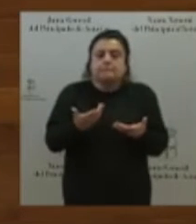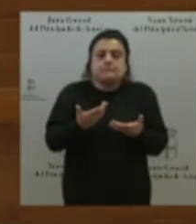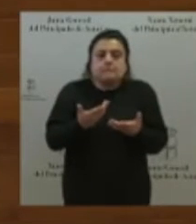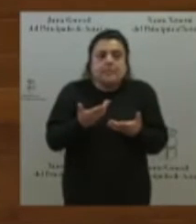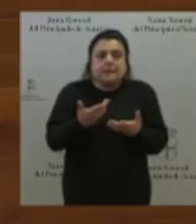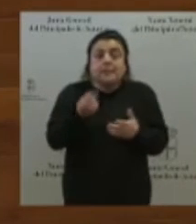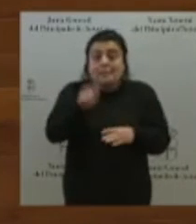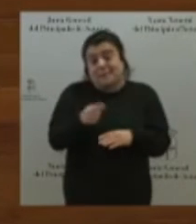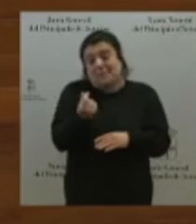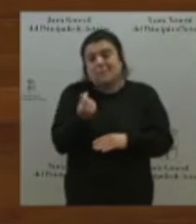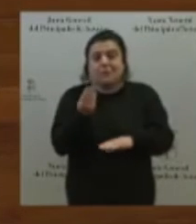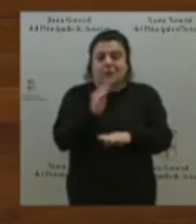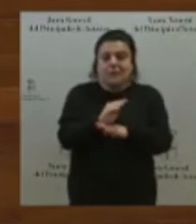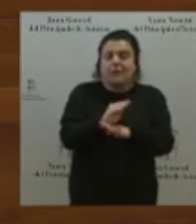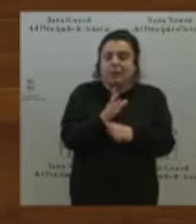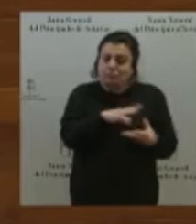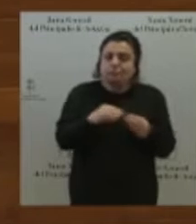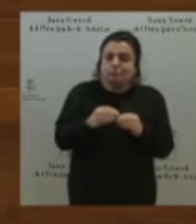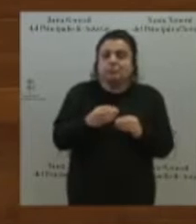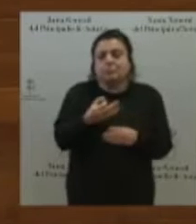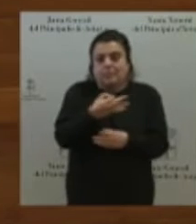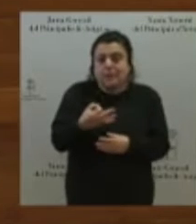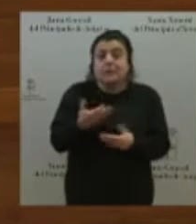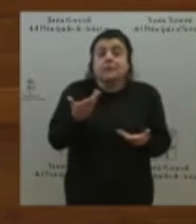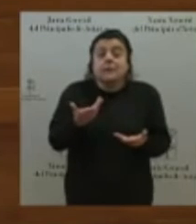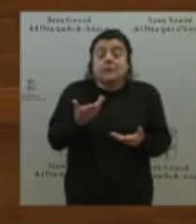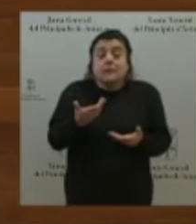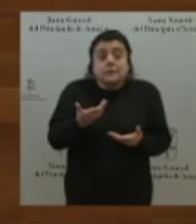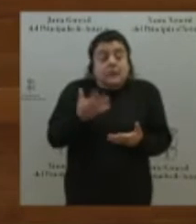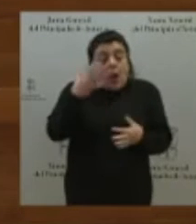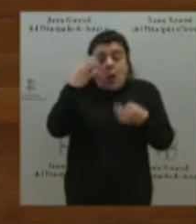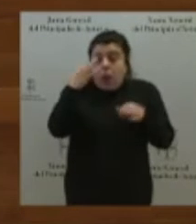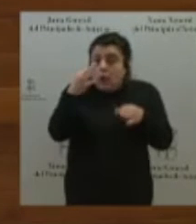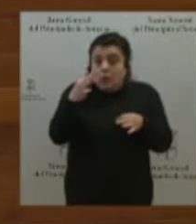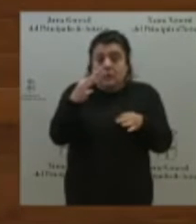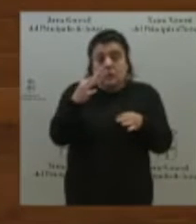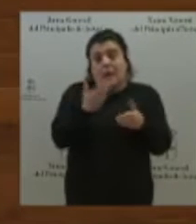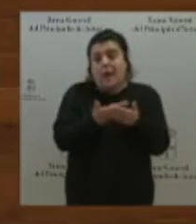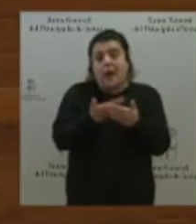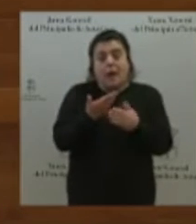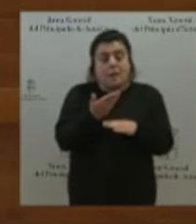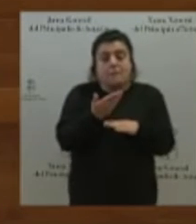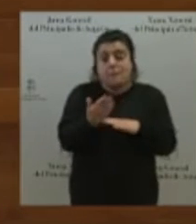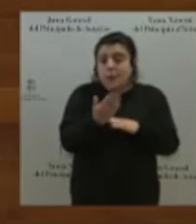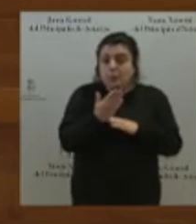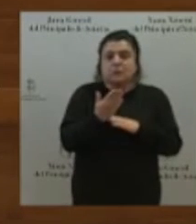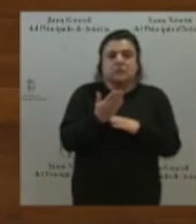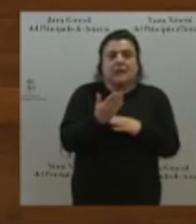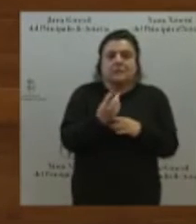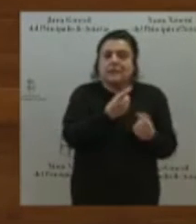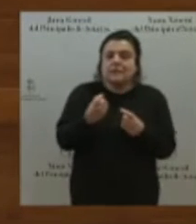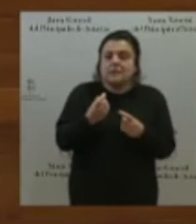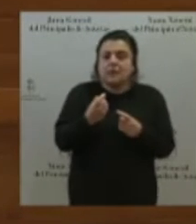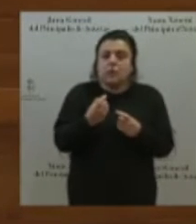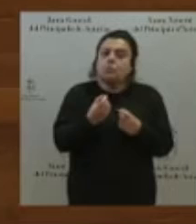adecuada. Evidentemente, esta propuesta paennos que sería necesaria reforzarla, por una parte, con la